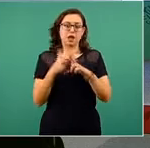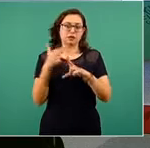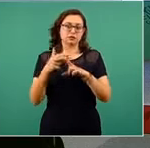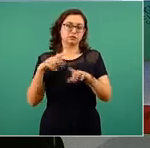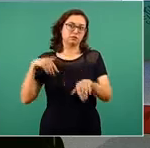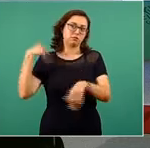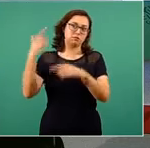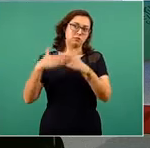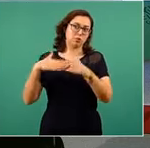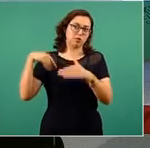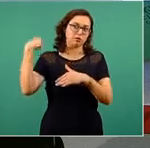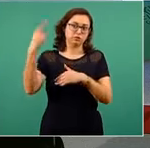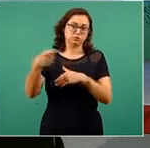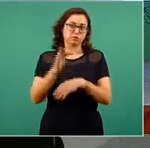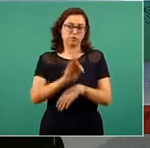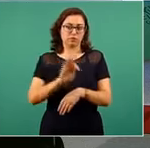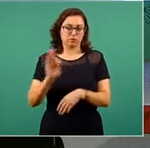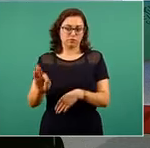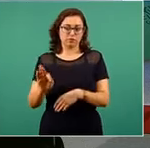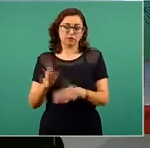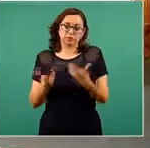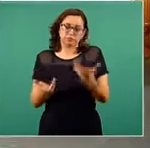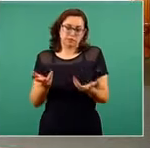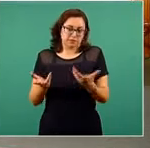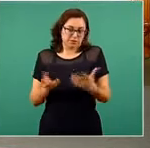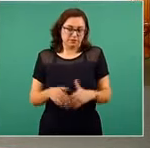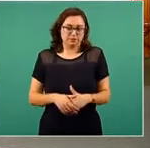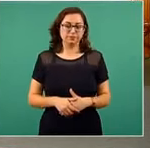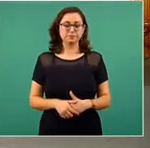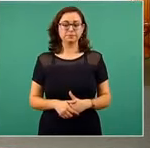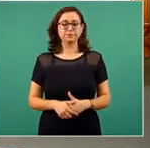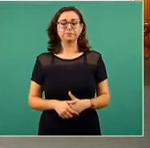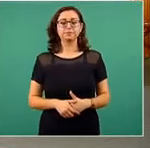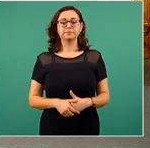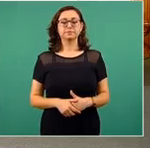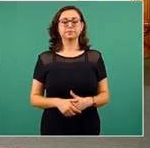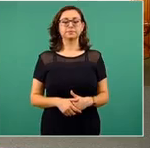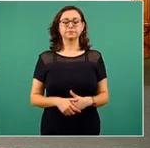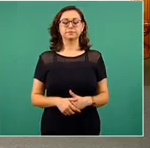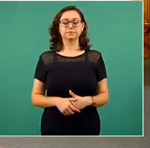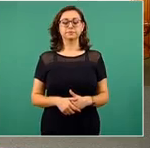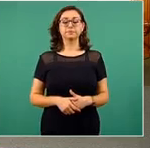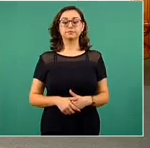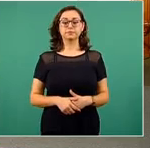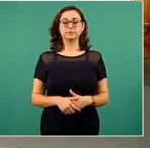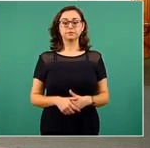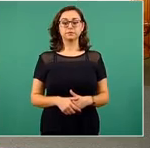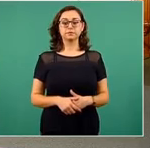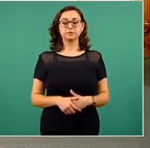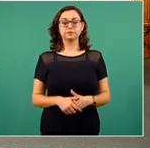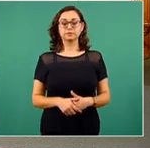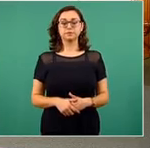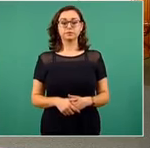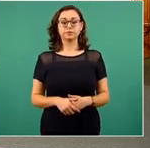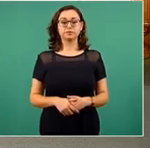que corresponda, de acuerdo con las indicaciones médicas de uso de la vacuna. La siguiente.